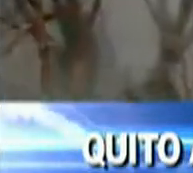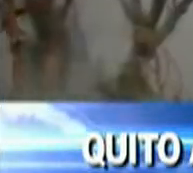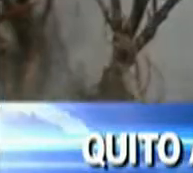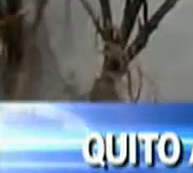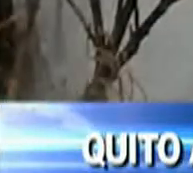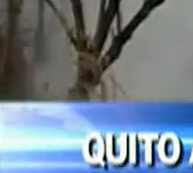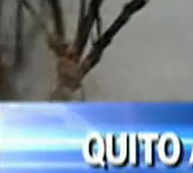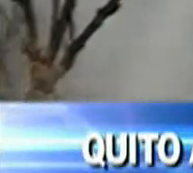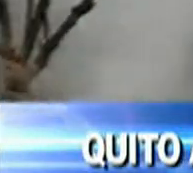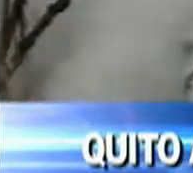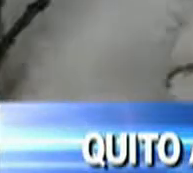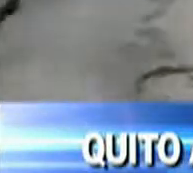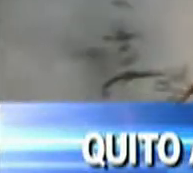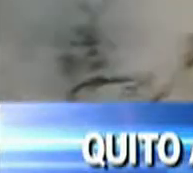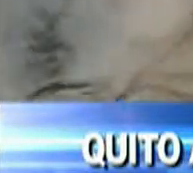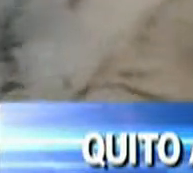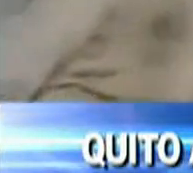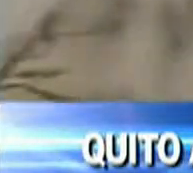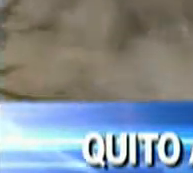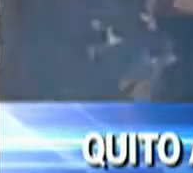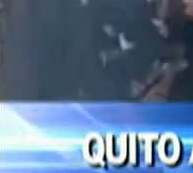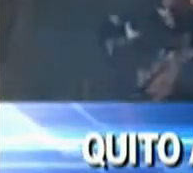los siniestros.